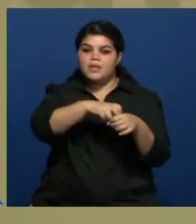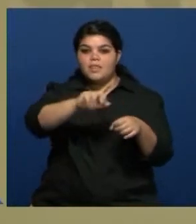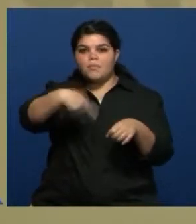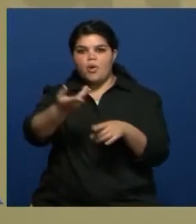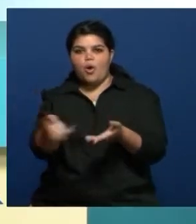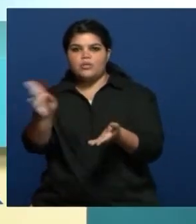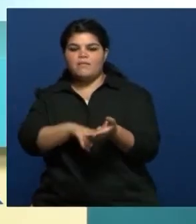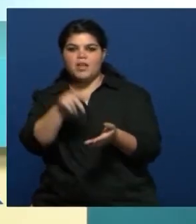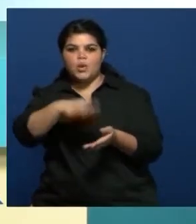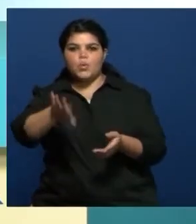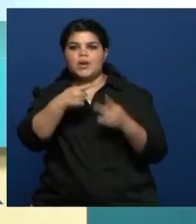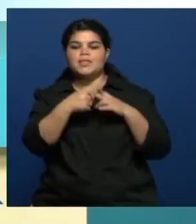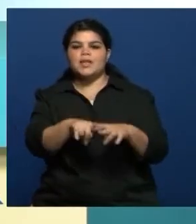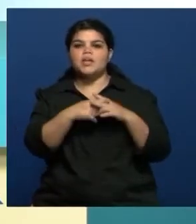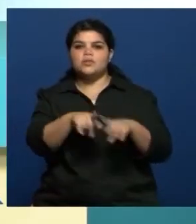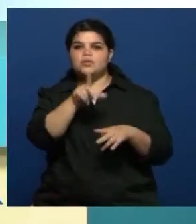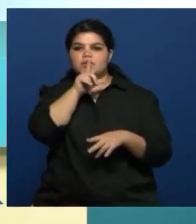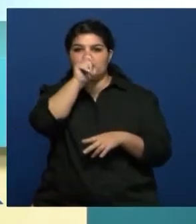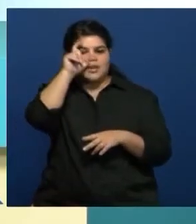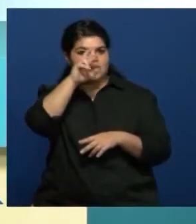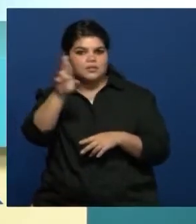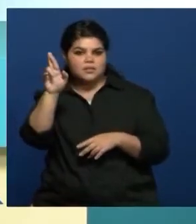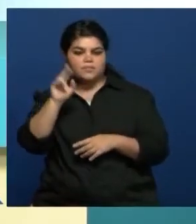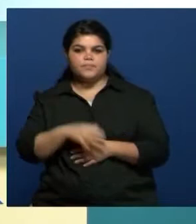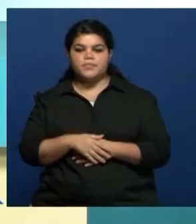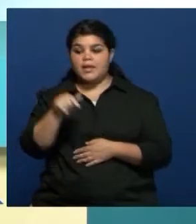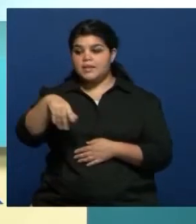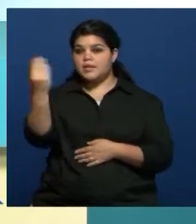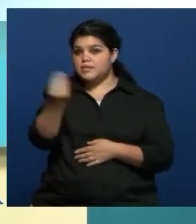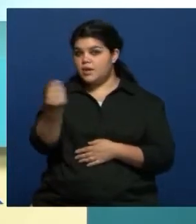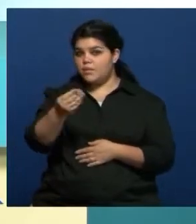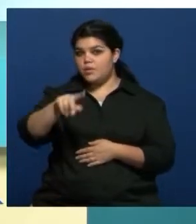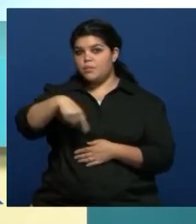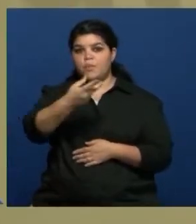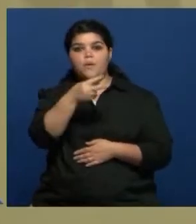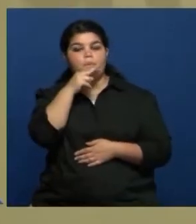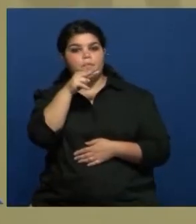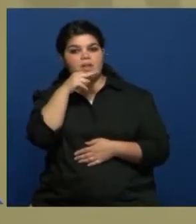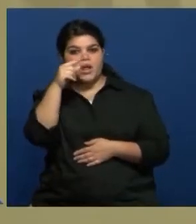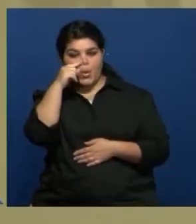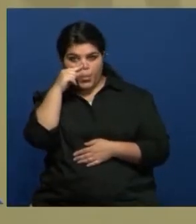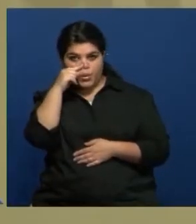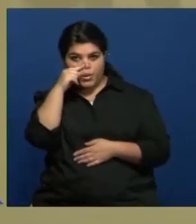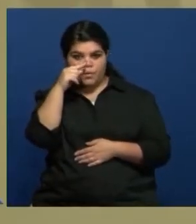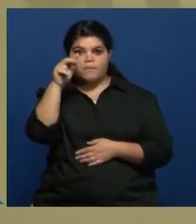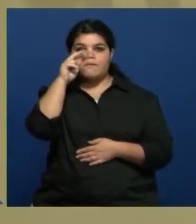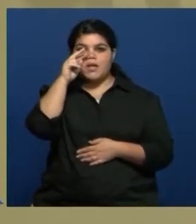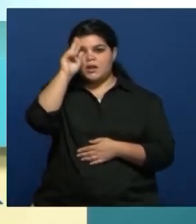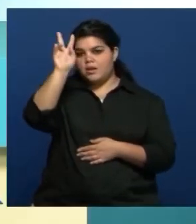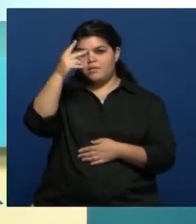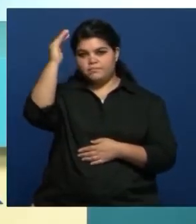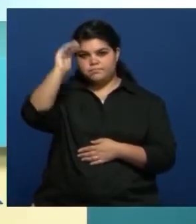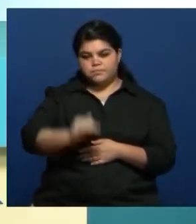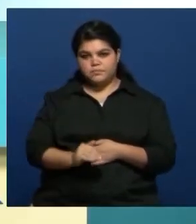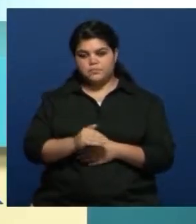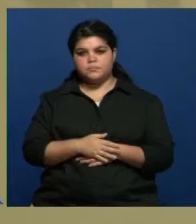Ahí en el Teatro del Taller. En el Teatro del Taller, en la calle Granadero. Estamos este sábado y después los viernes de junio. Todos los viernes de junio. Los viernes de junio, exactamente a las 10 de la noche.